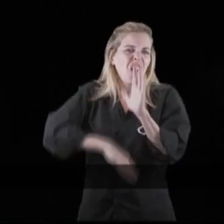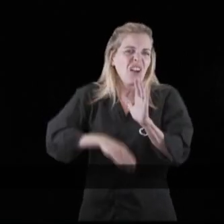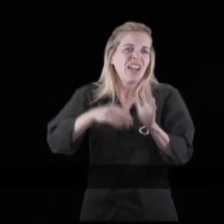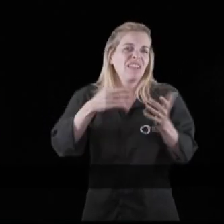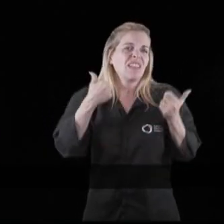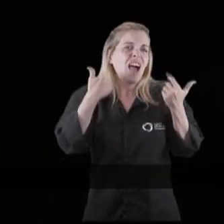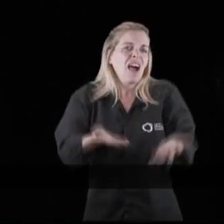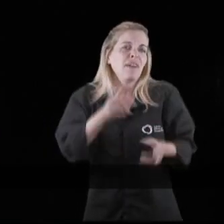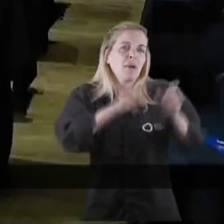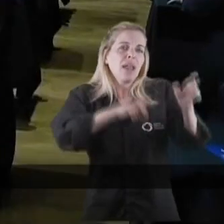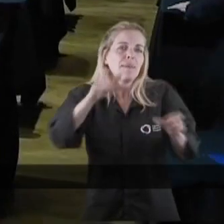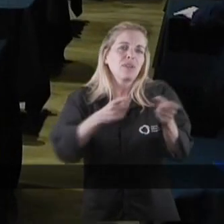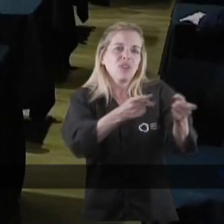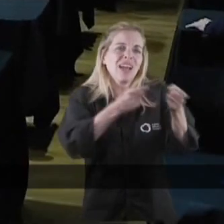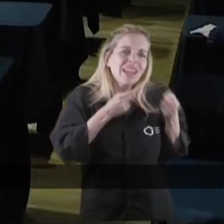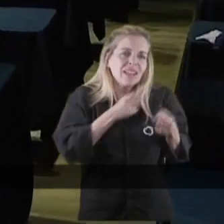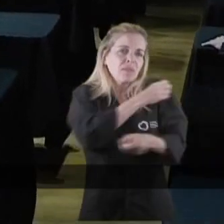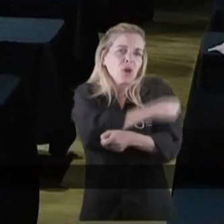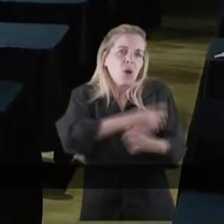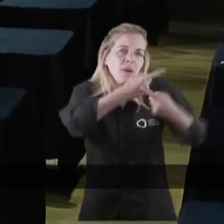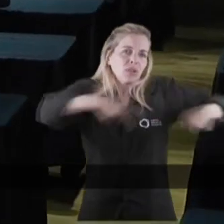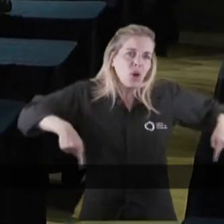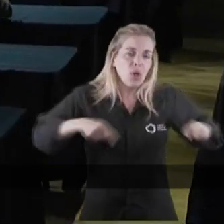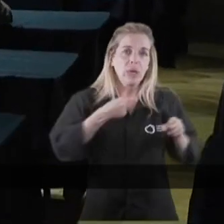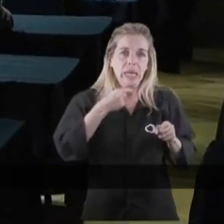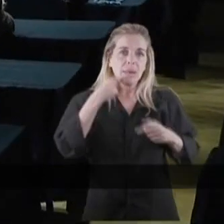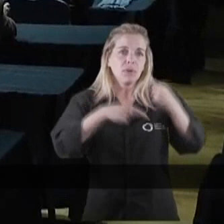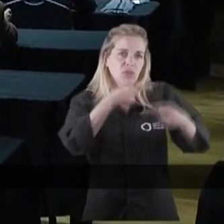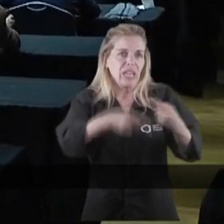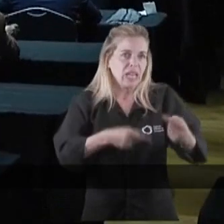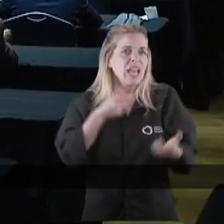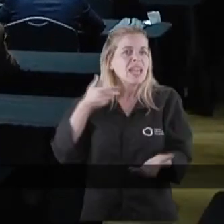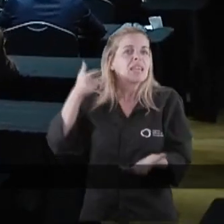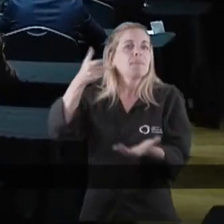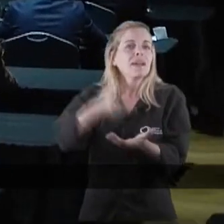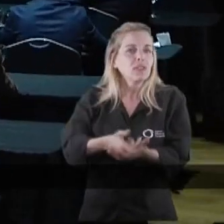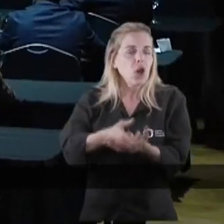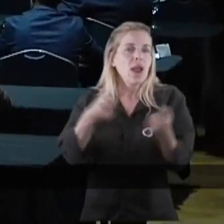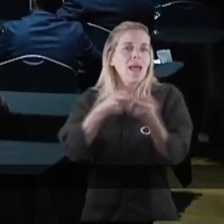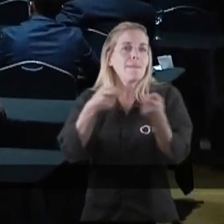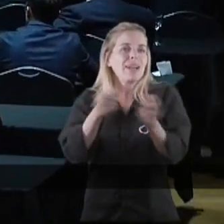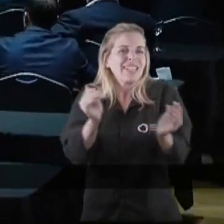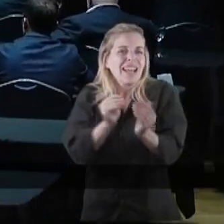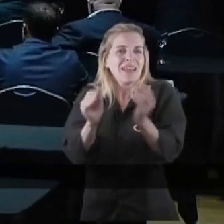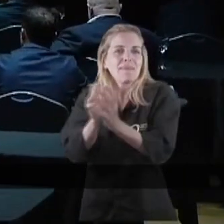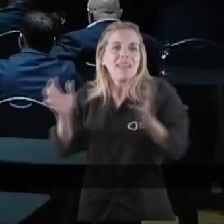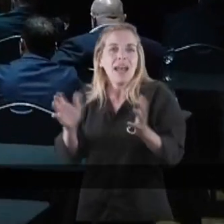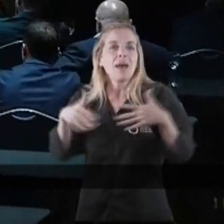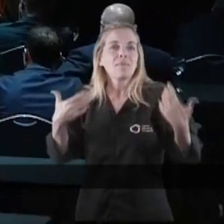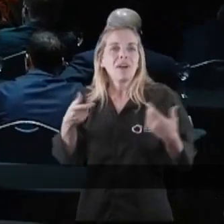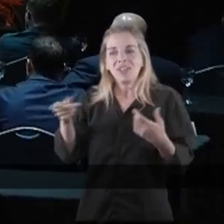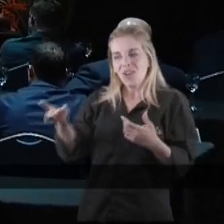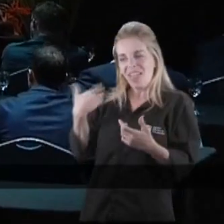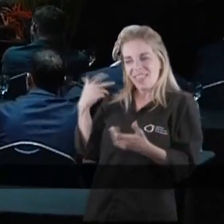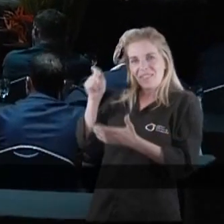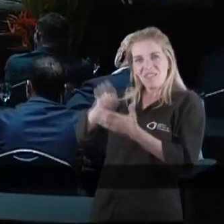más necesitados? Como también queremos seguir impulsando la inversión en la pequeña y mediana empresa, y por eso este acuerdo que se ha firmado, y por